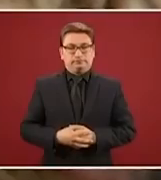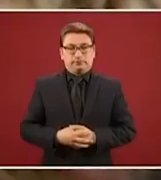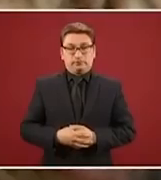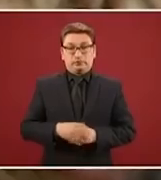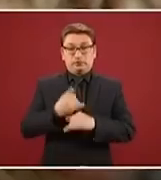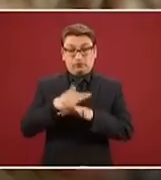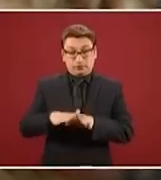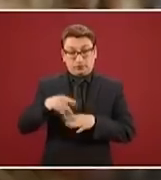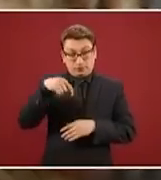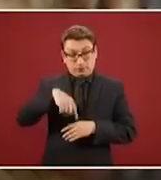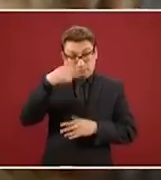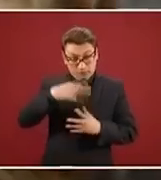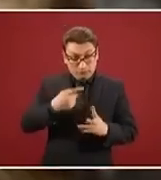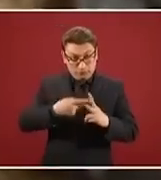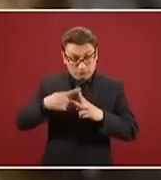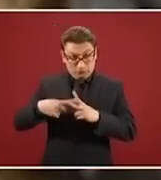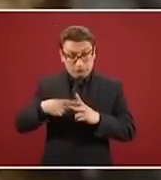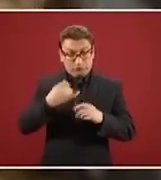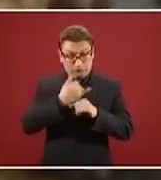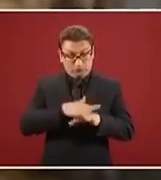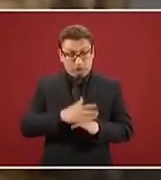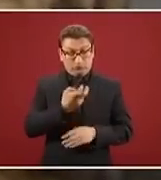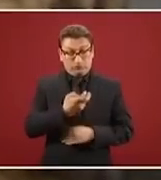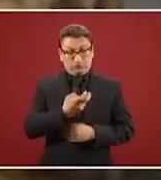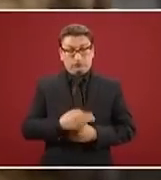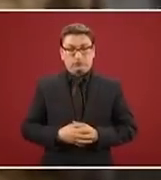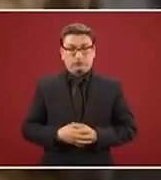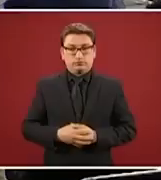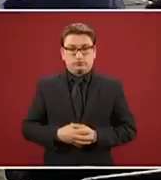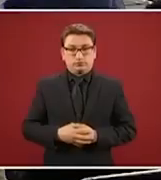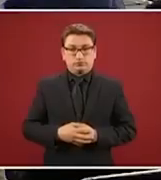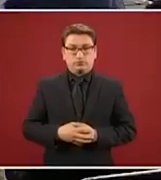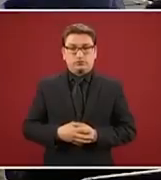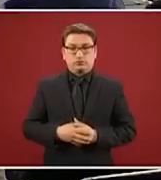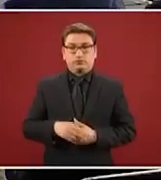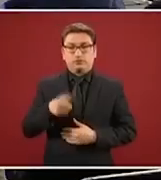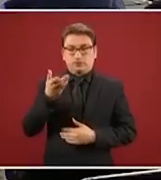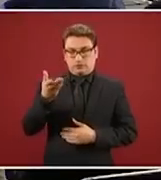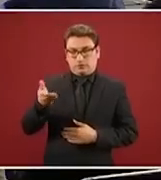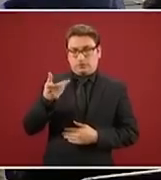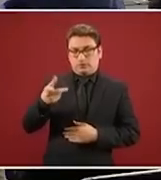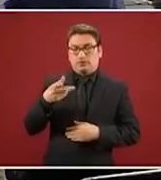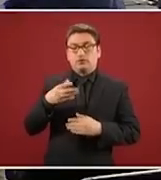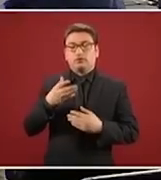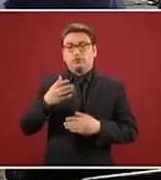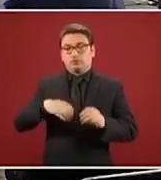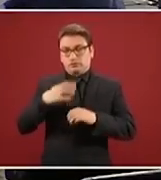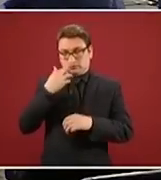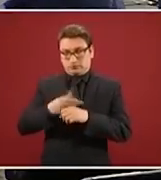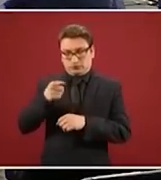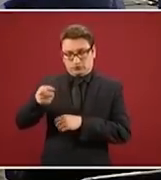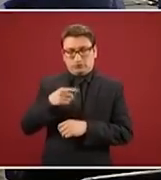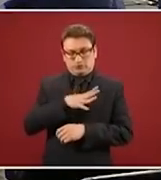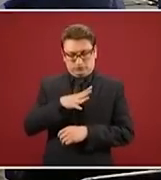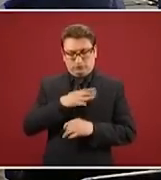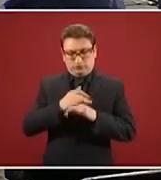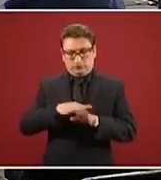informe méxico tiene estos datos que usted eliminándose los pueblos aquí están comisiones de